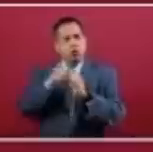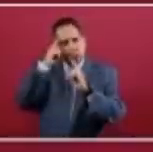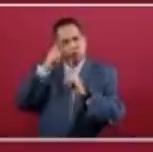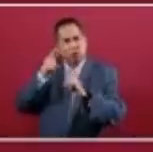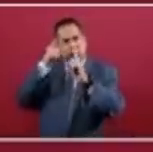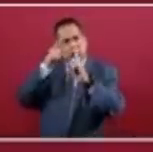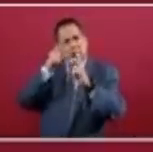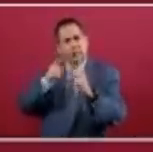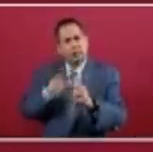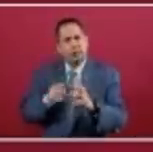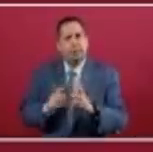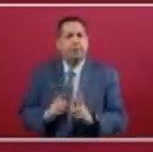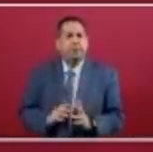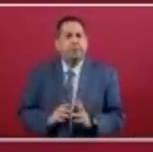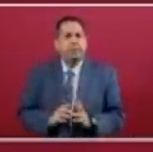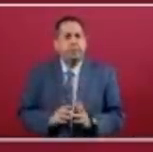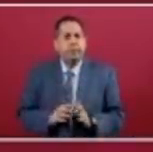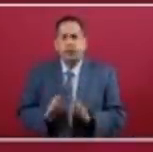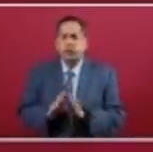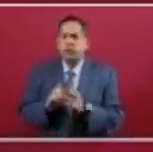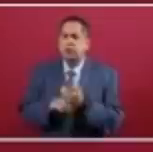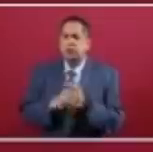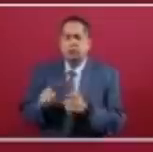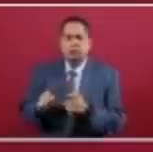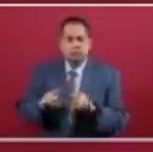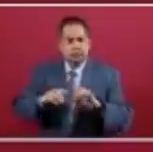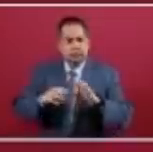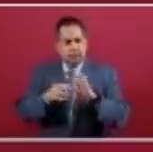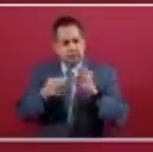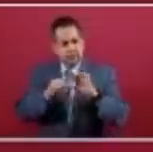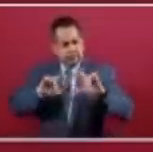propósitos de resumir,